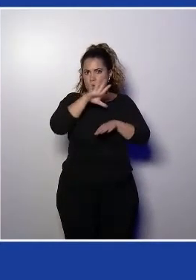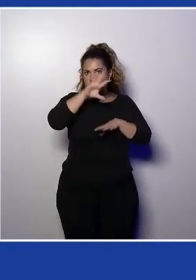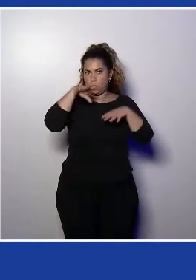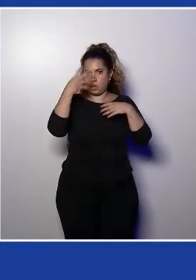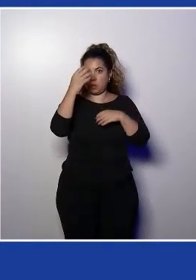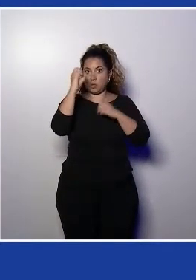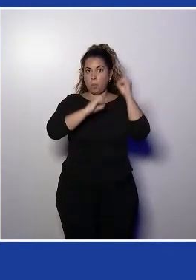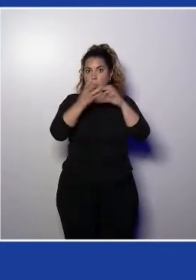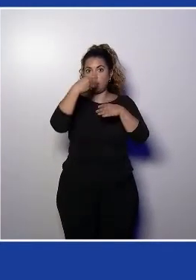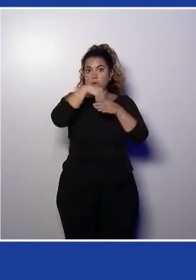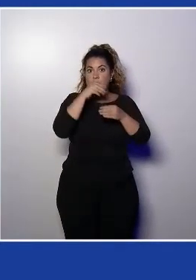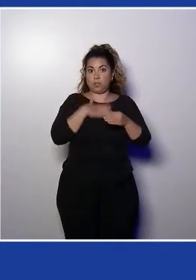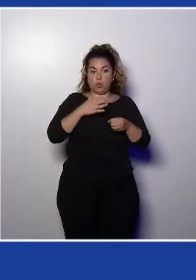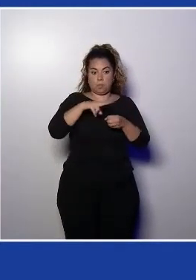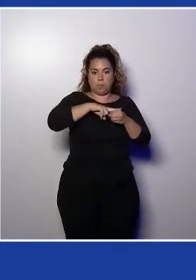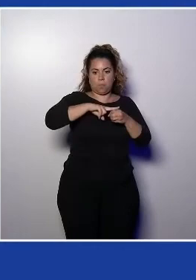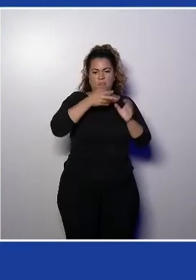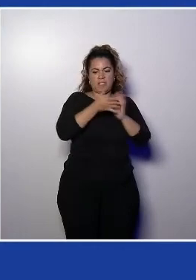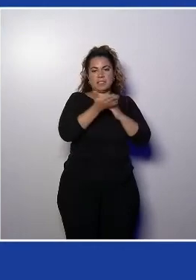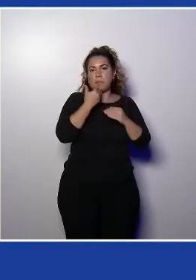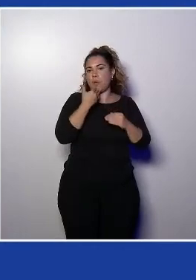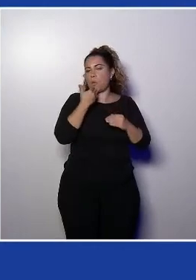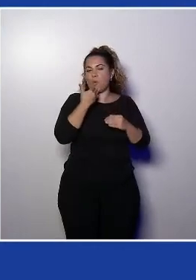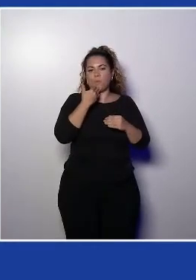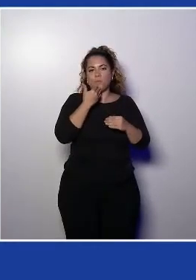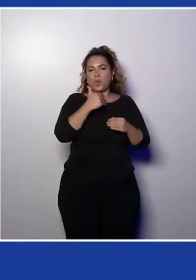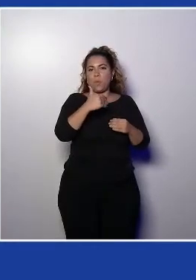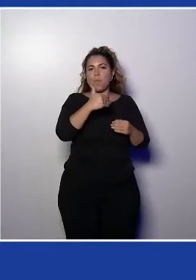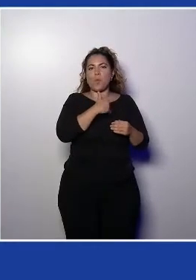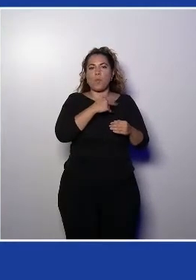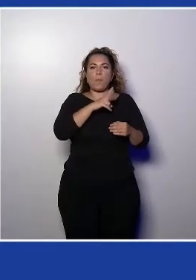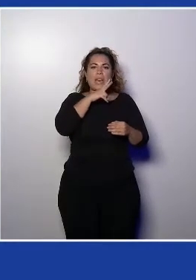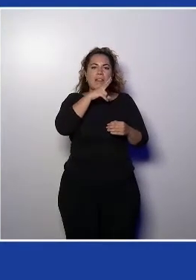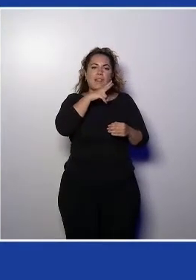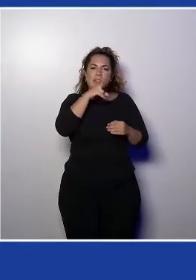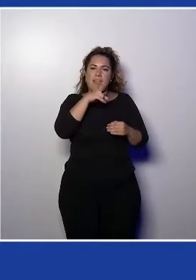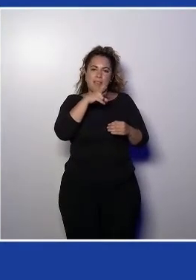54% de nuestra provincia, es un pulmón verde.